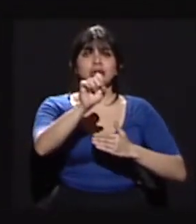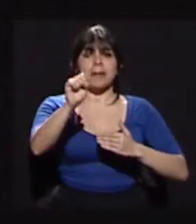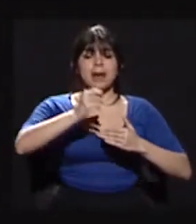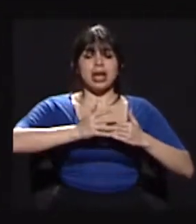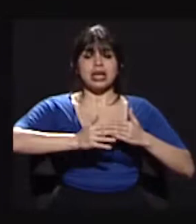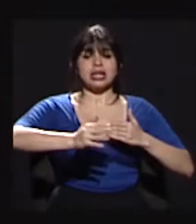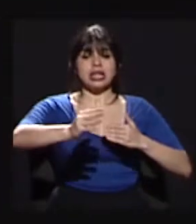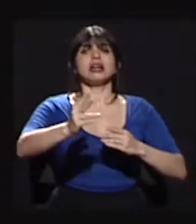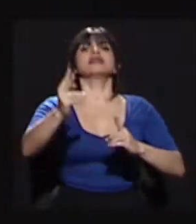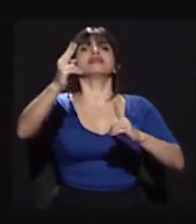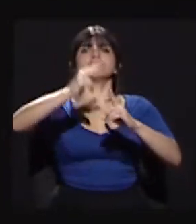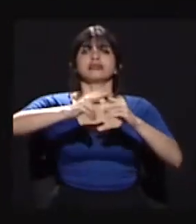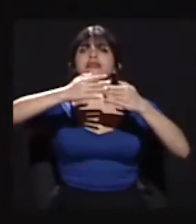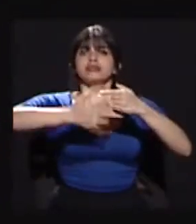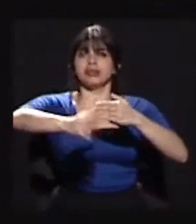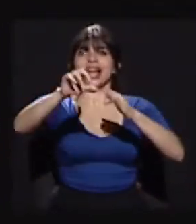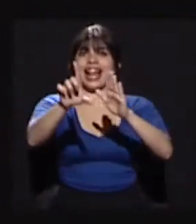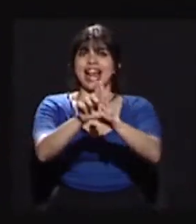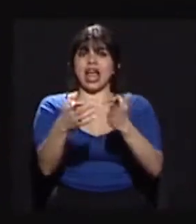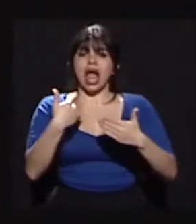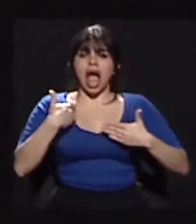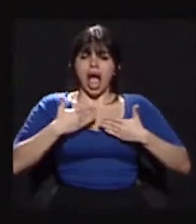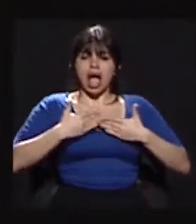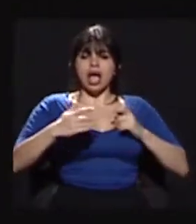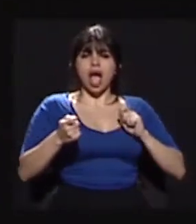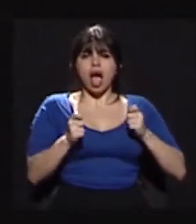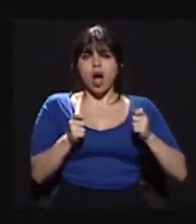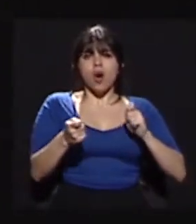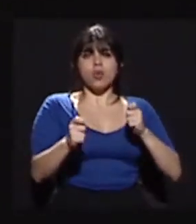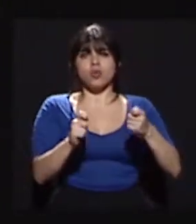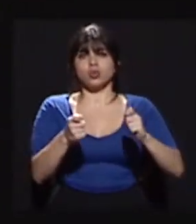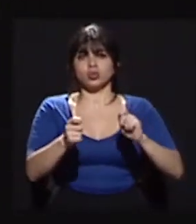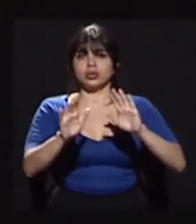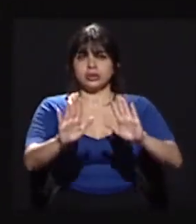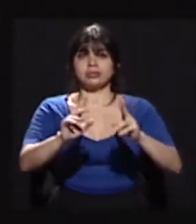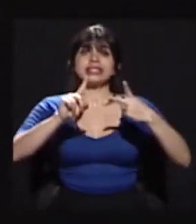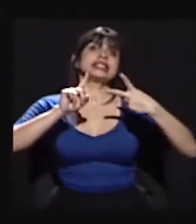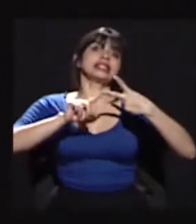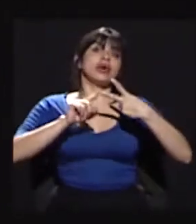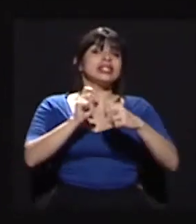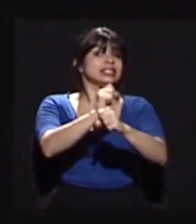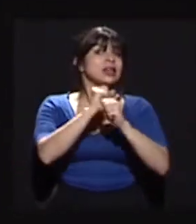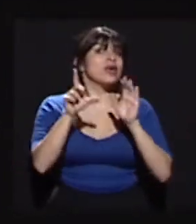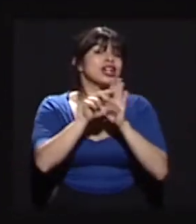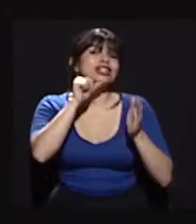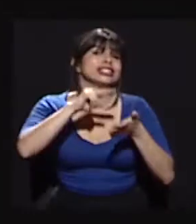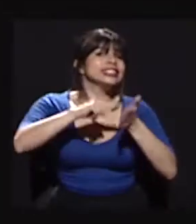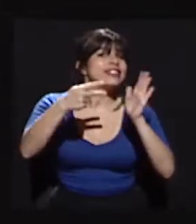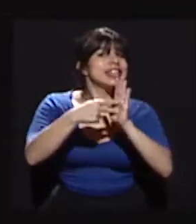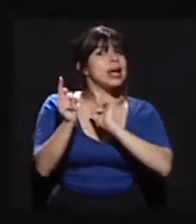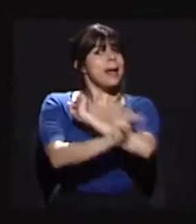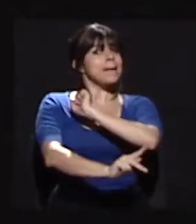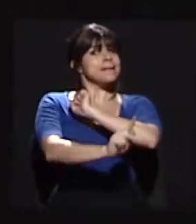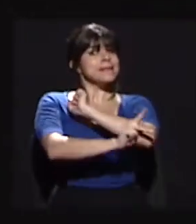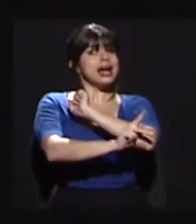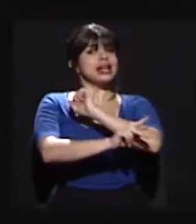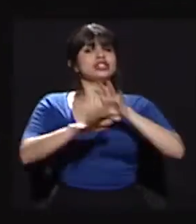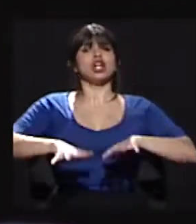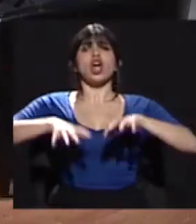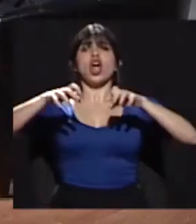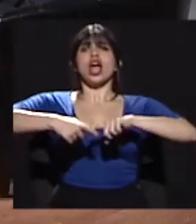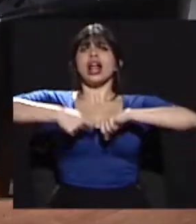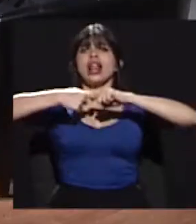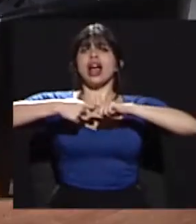que se entra en vigencia la ley hay un proceso de ajuste segundo lugar seguridad jurídica no quiere decir que el país congela